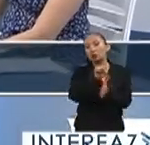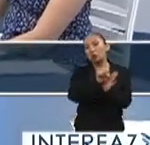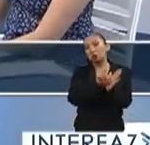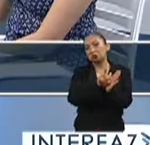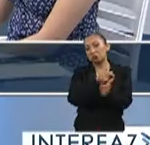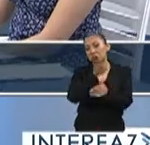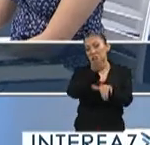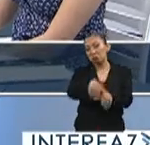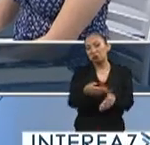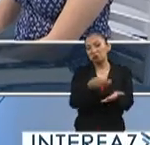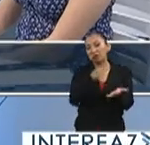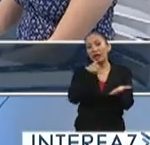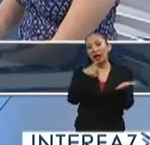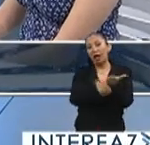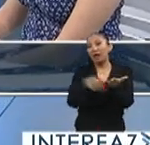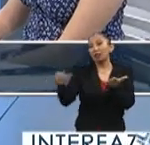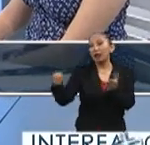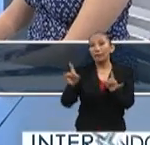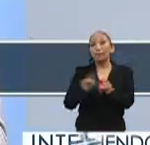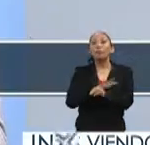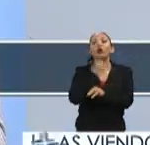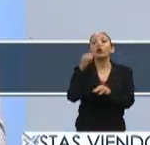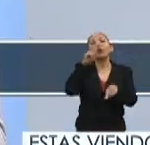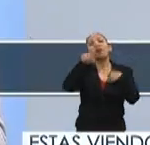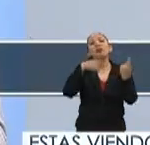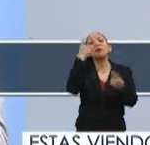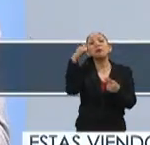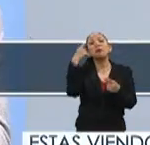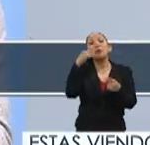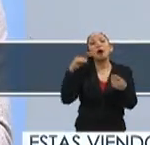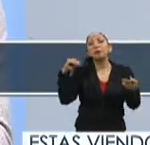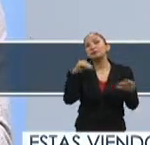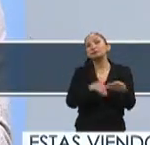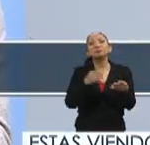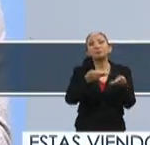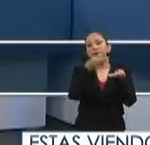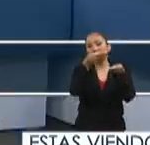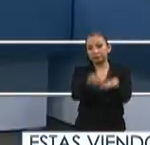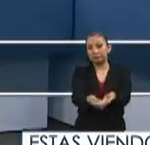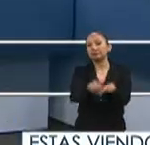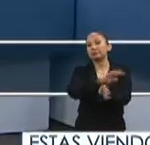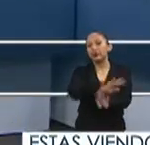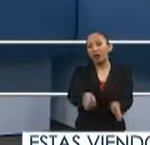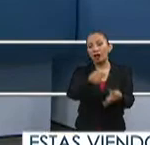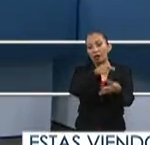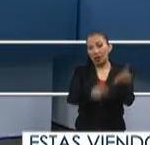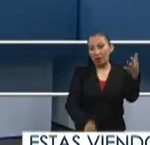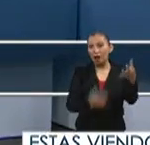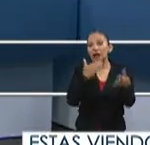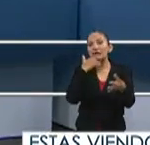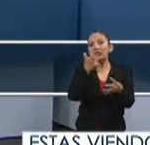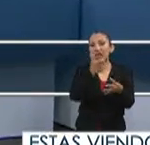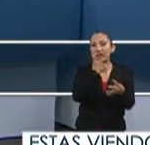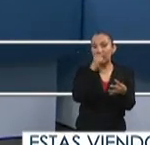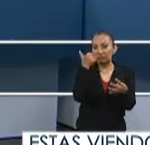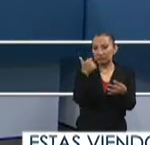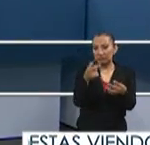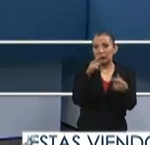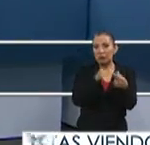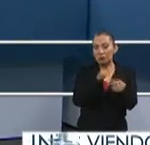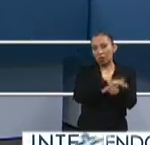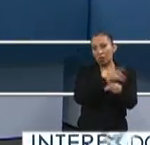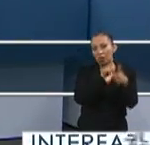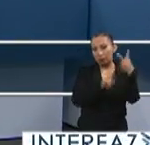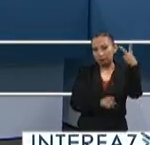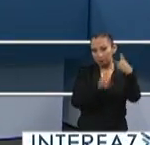ya. ¿Sabes? Una carta de motivos y nada Principalmente más. Lo que te diferencia es un buen inglés y el